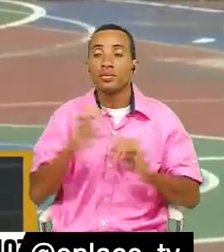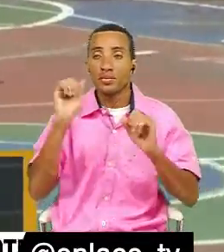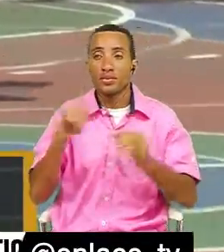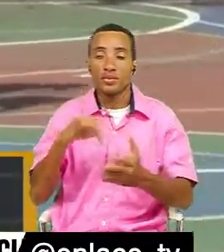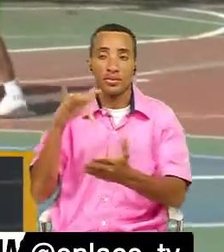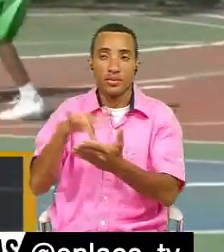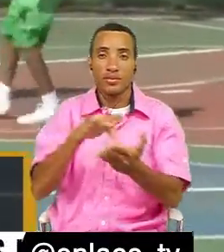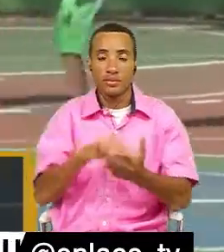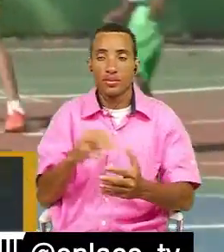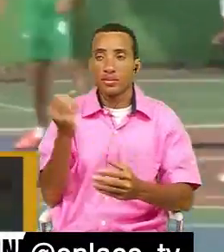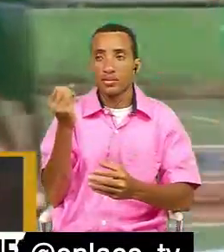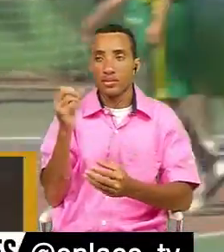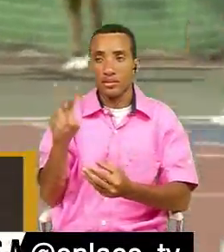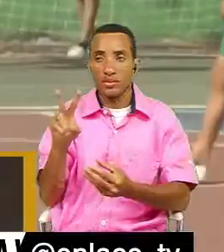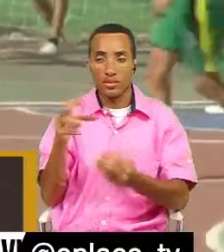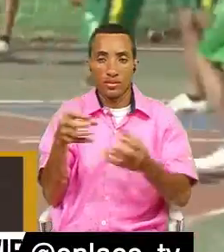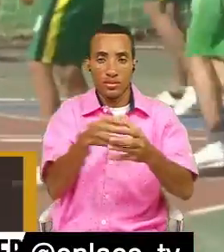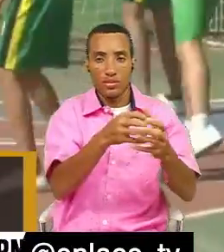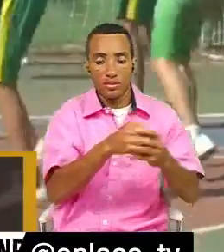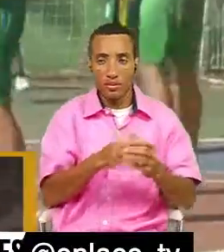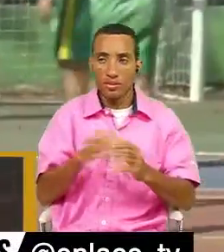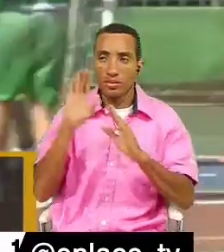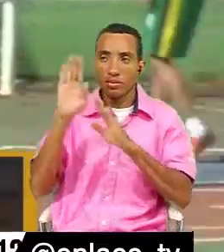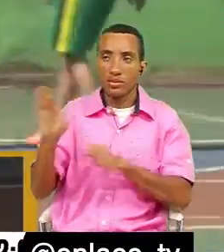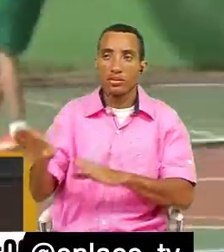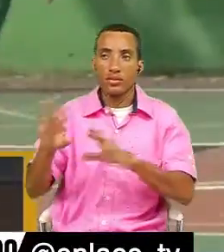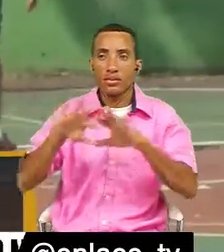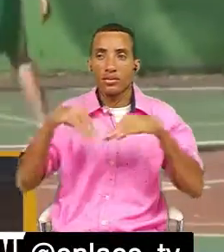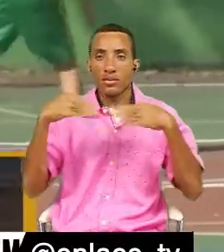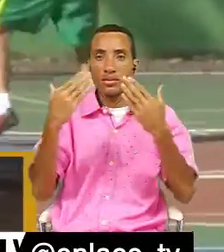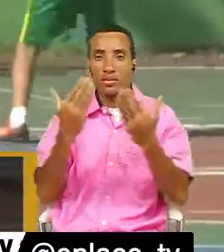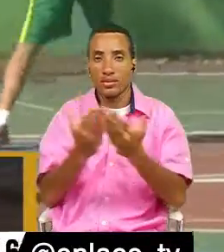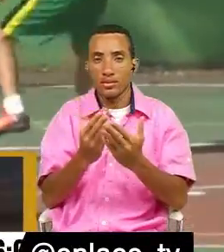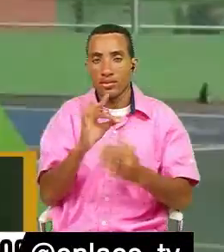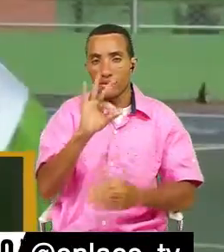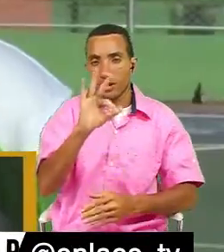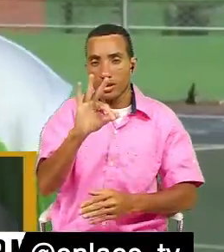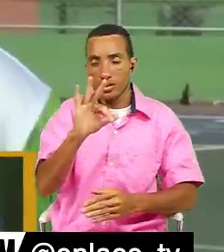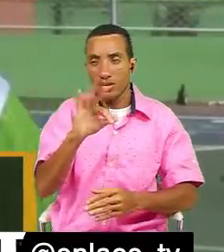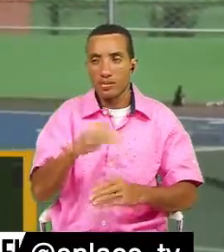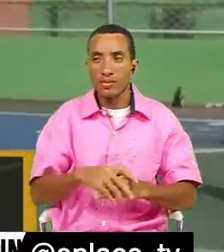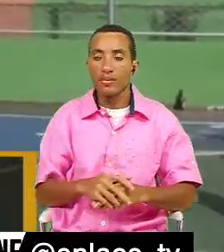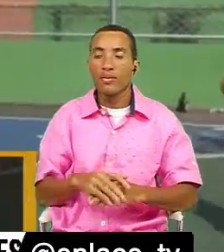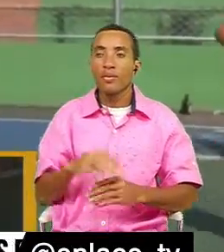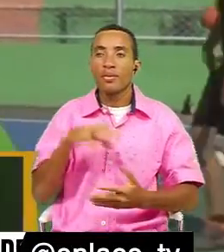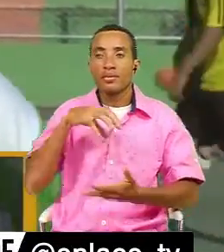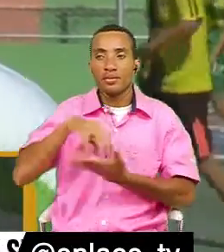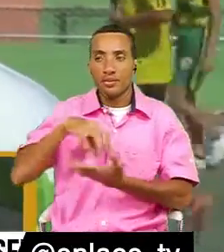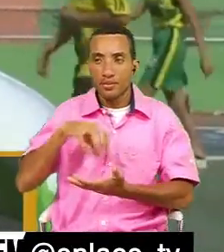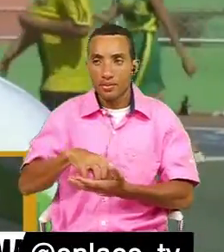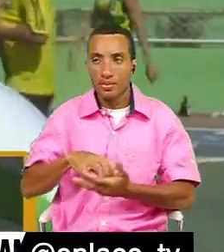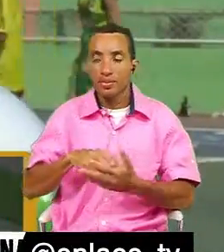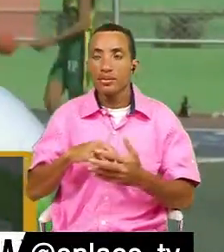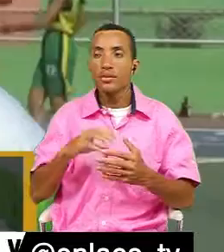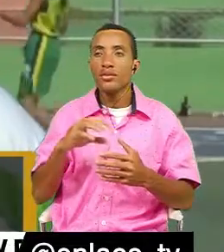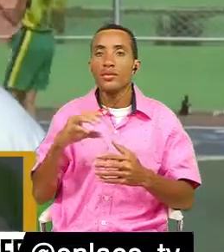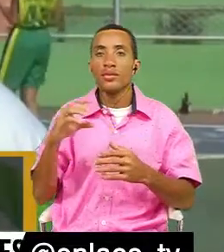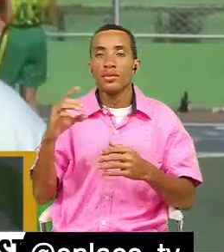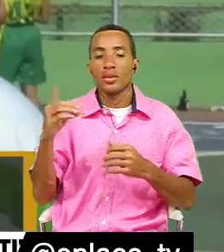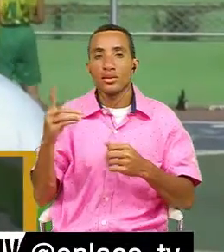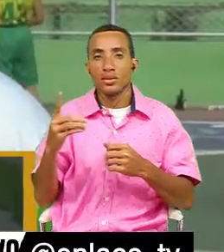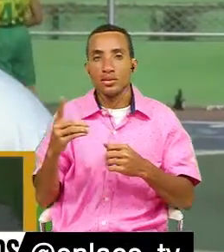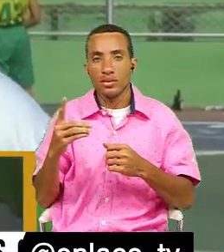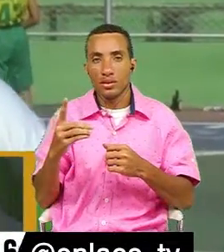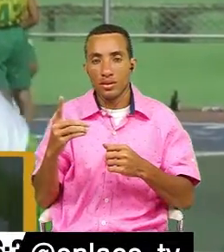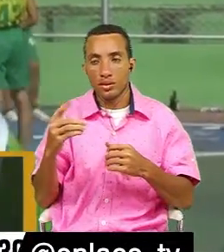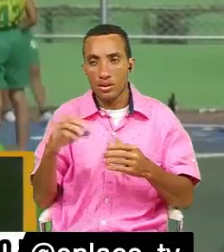12 equipos, representando a 3 instituciones educativas de la ciudad. Castillo Industrial, fuertes en el deporte del balonmano, inversión